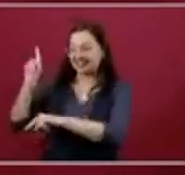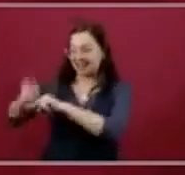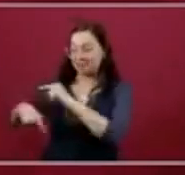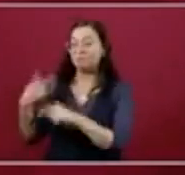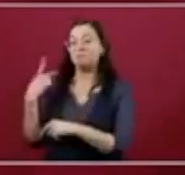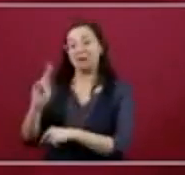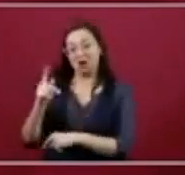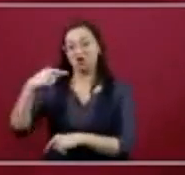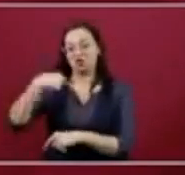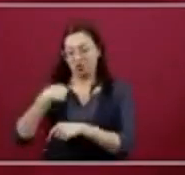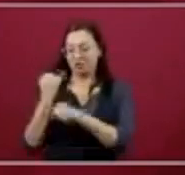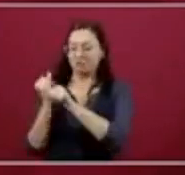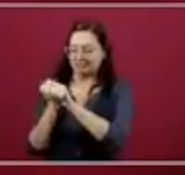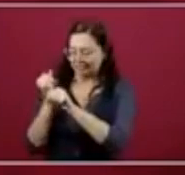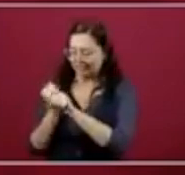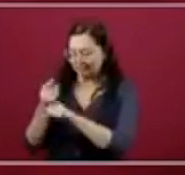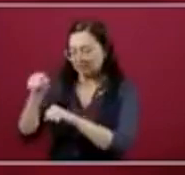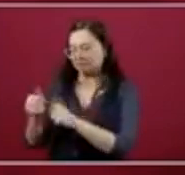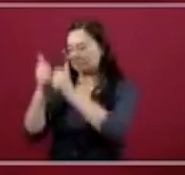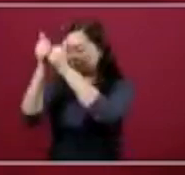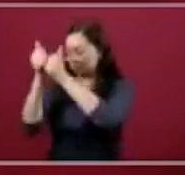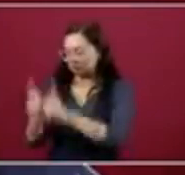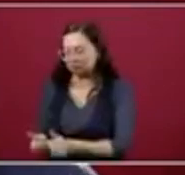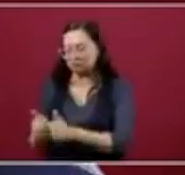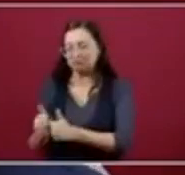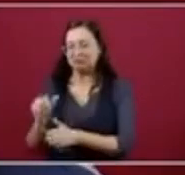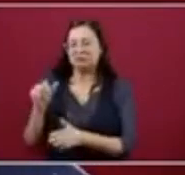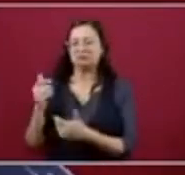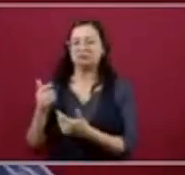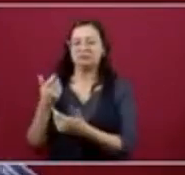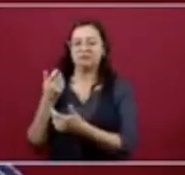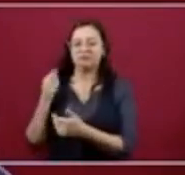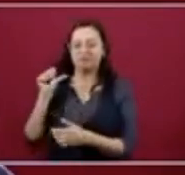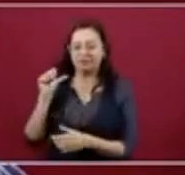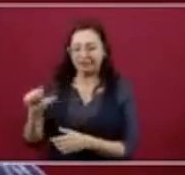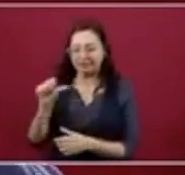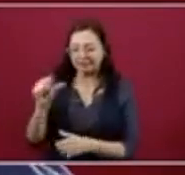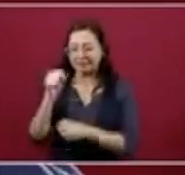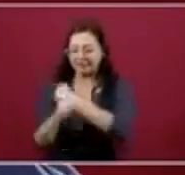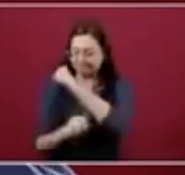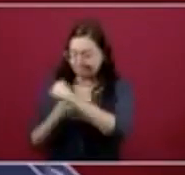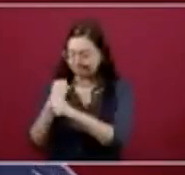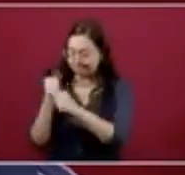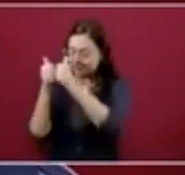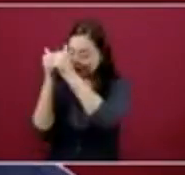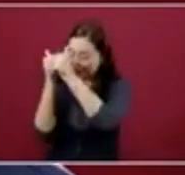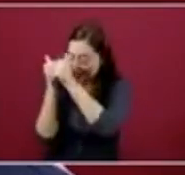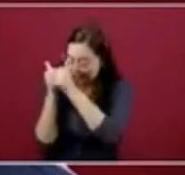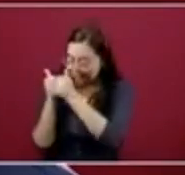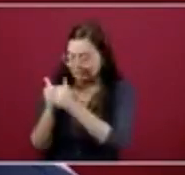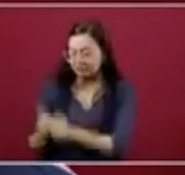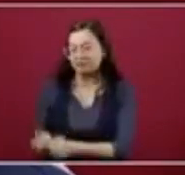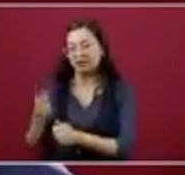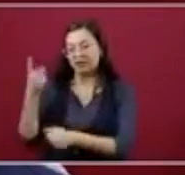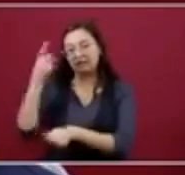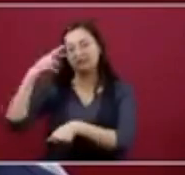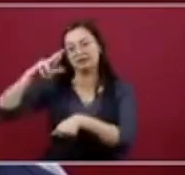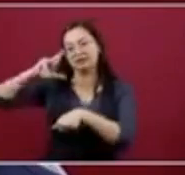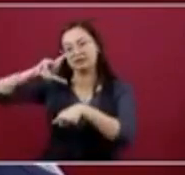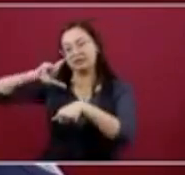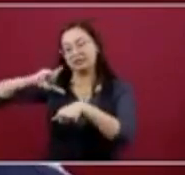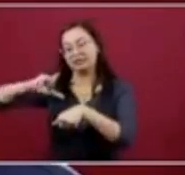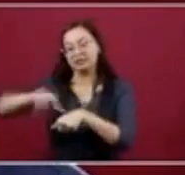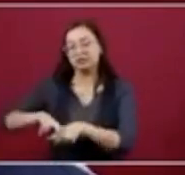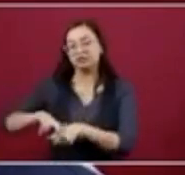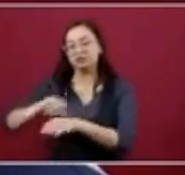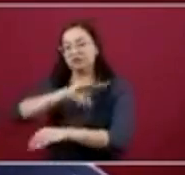investigador. Y durante 16 años pues estuve a cargo de la dirección del Archivo Histórico de la Ciudad de